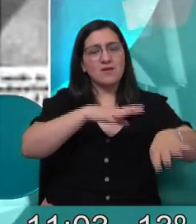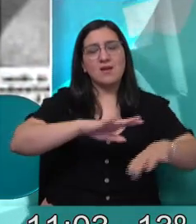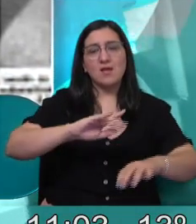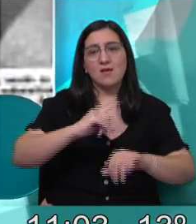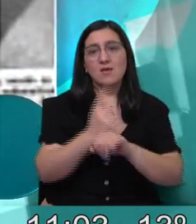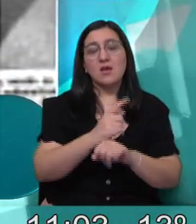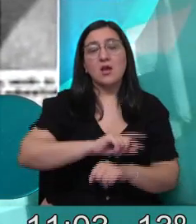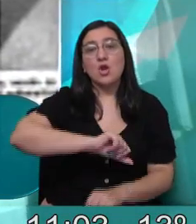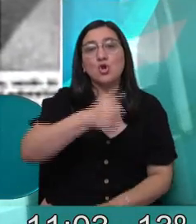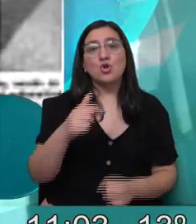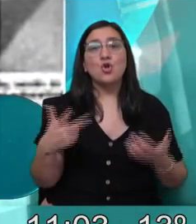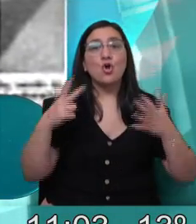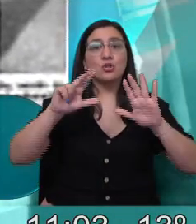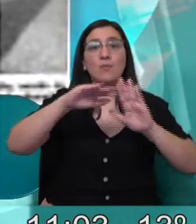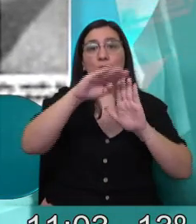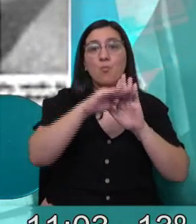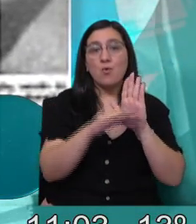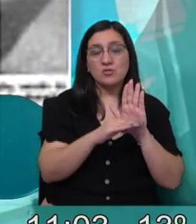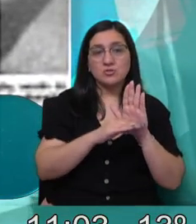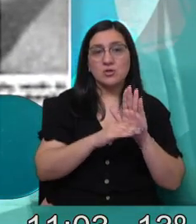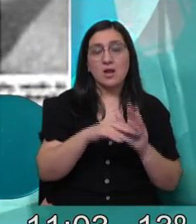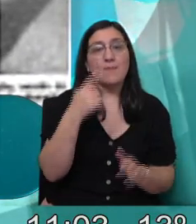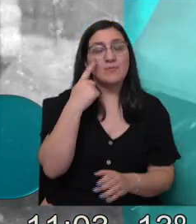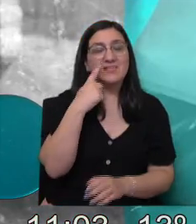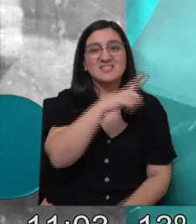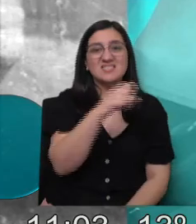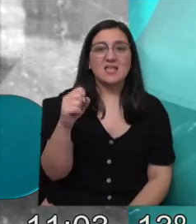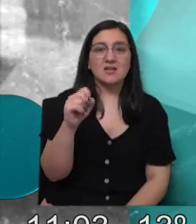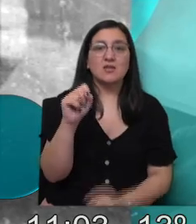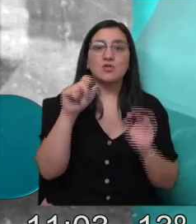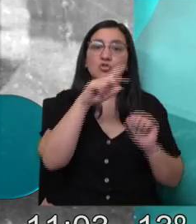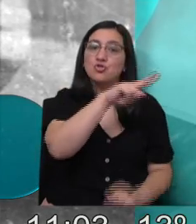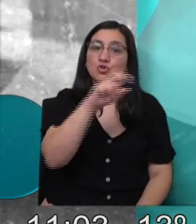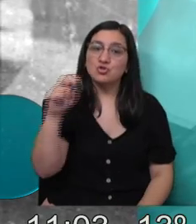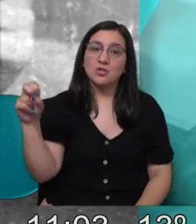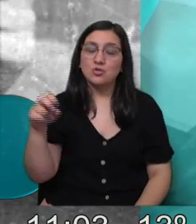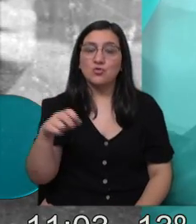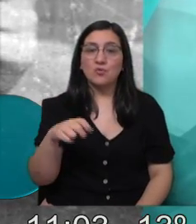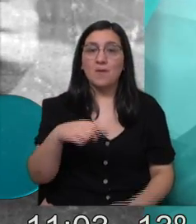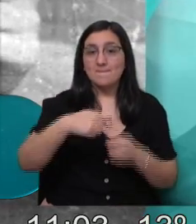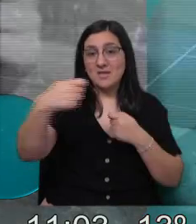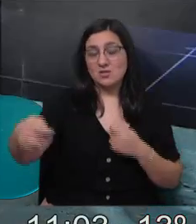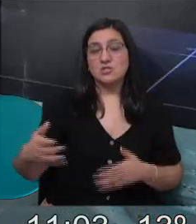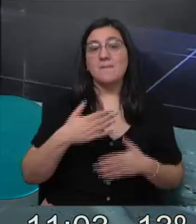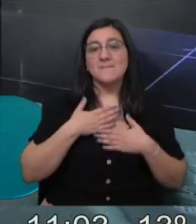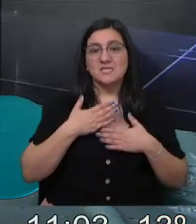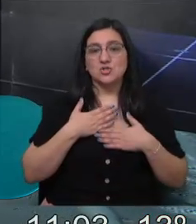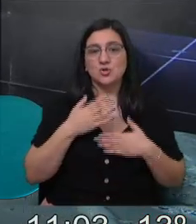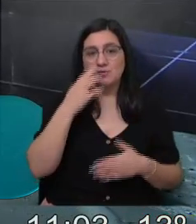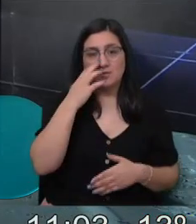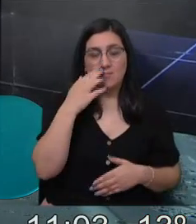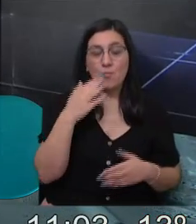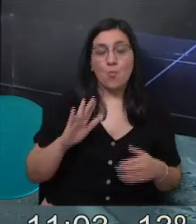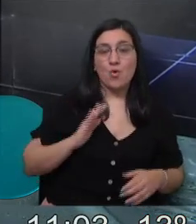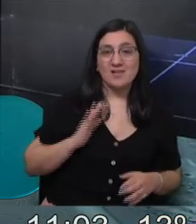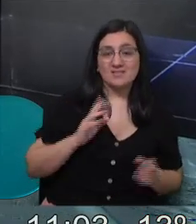el octavo puesto en las pruebas de 100 y 200 metros en pecho. O sea, estamos tremendo. Hablando de mujeres de Salto y de